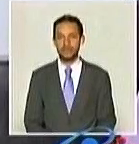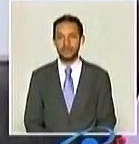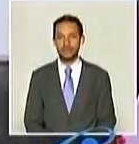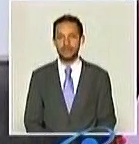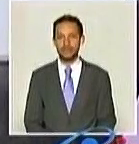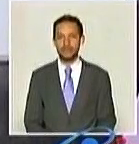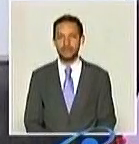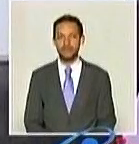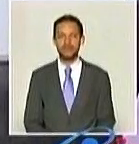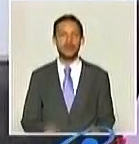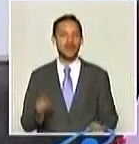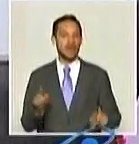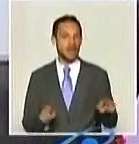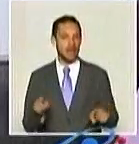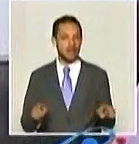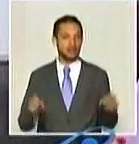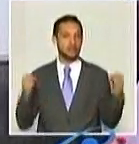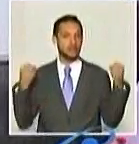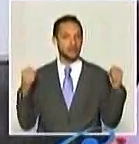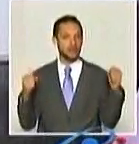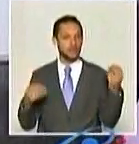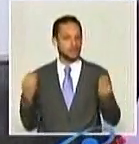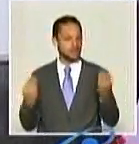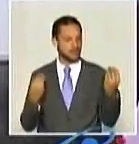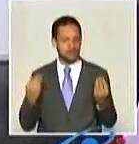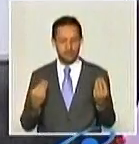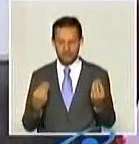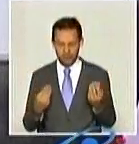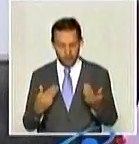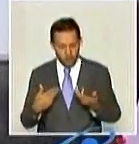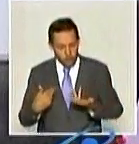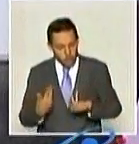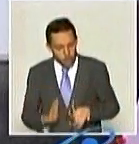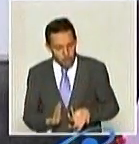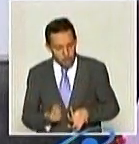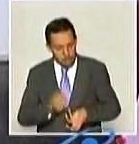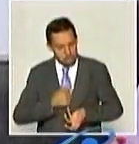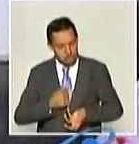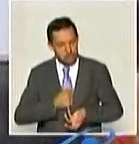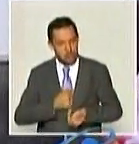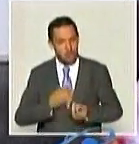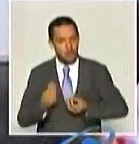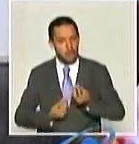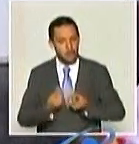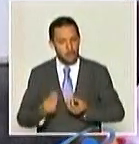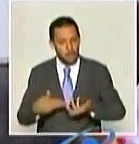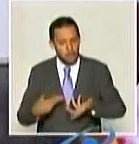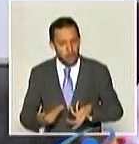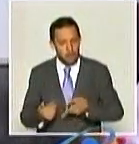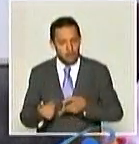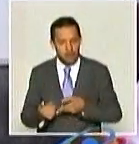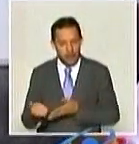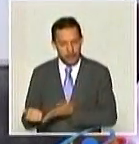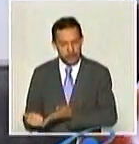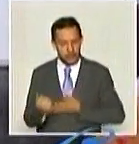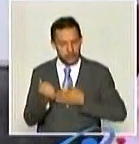Y muchos de ustedes se preguntarán, ¿y entonces cómo podemos hacer para hacer práctico el ozono en nuestro